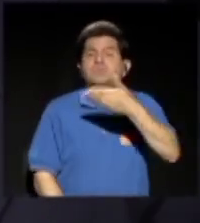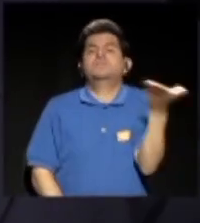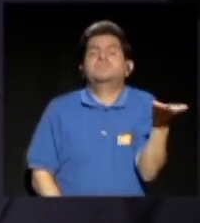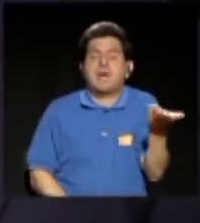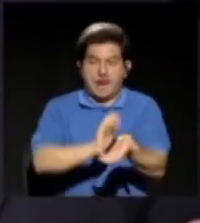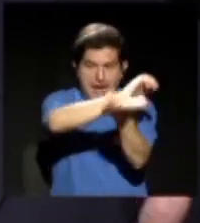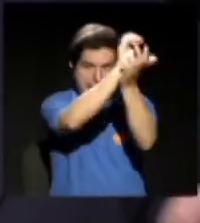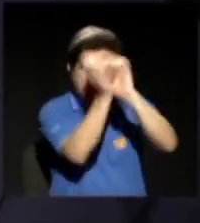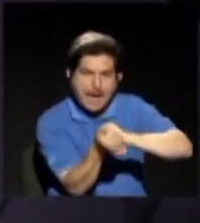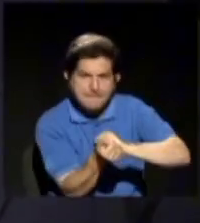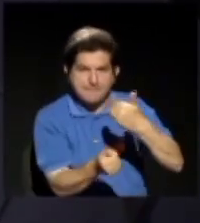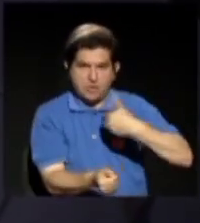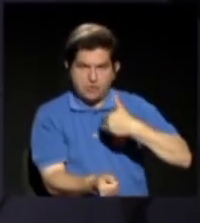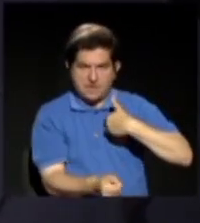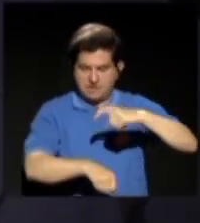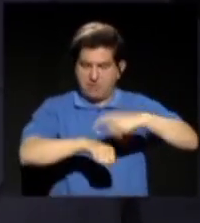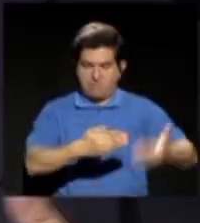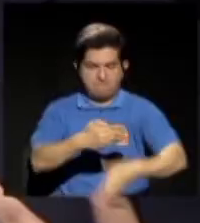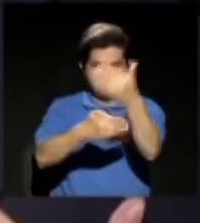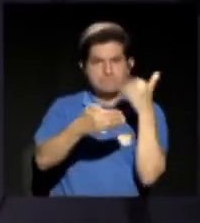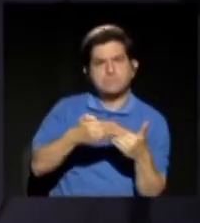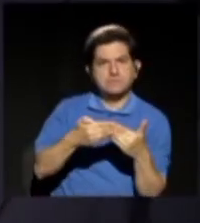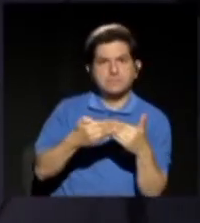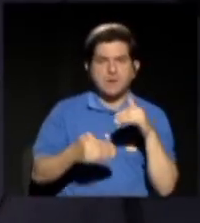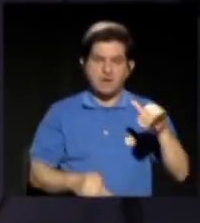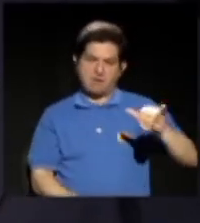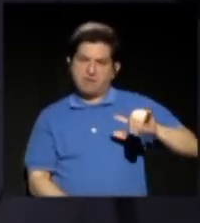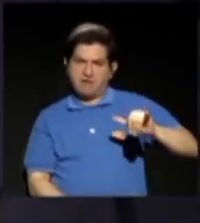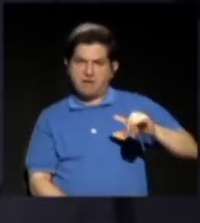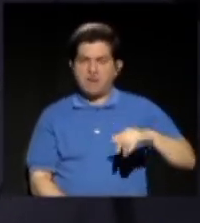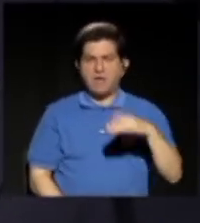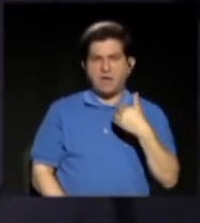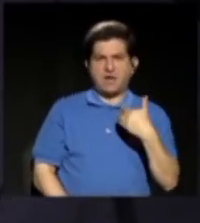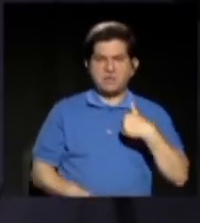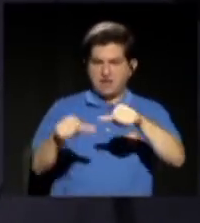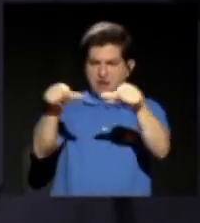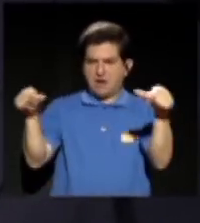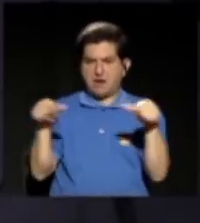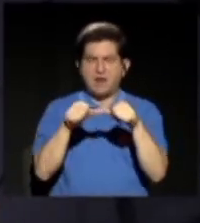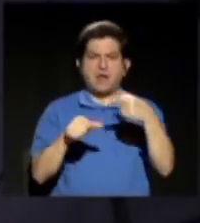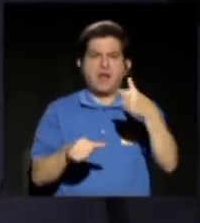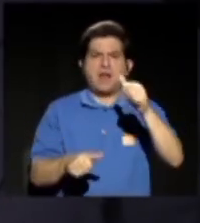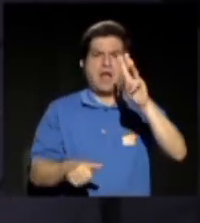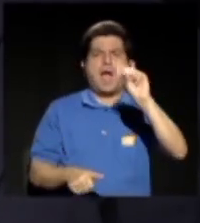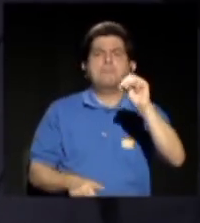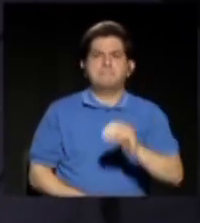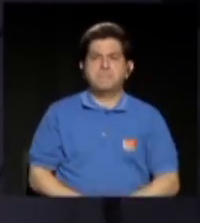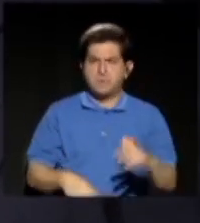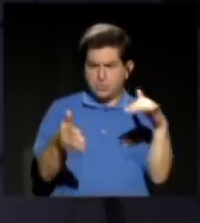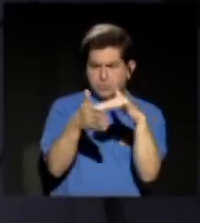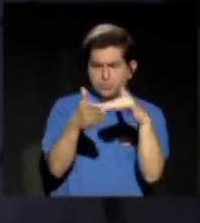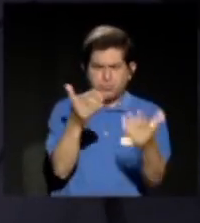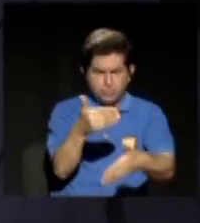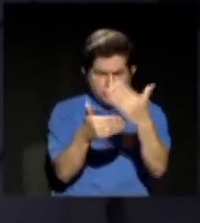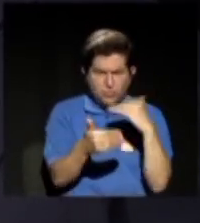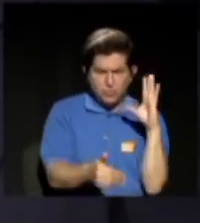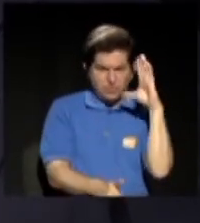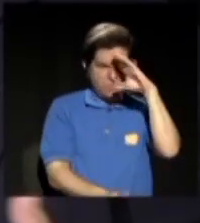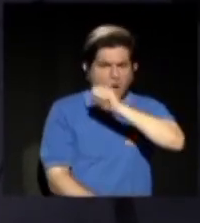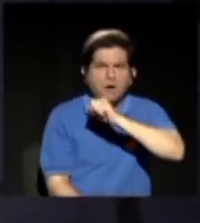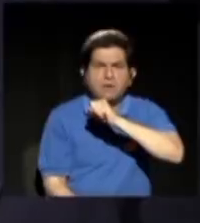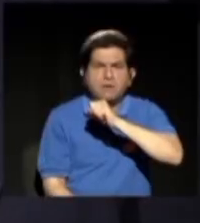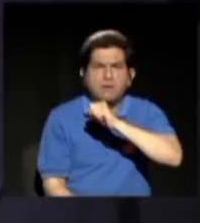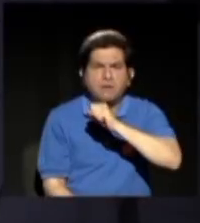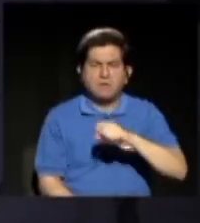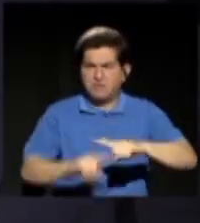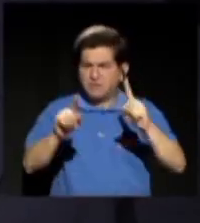que se da respecto al periodo anterior es similar al que se da en el área metropolitana o no. Hicimos estudios previos y nos dimos cuenta que